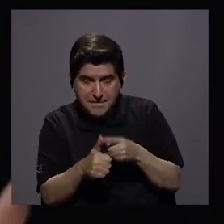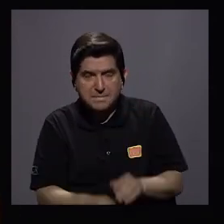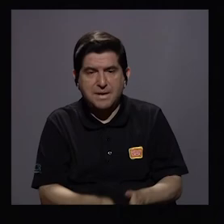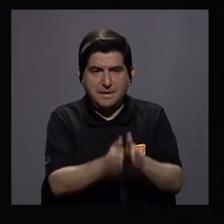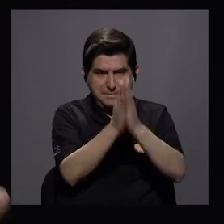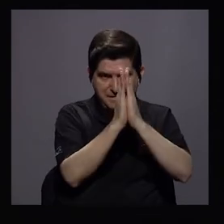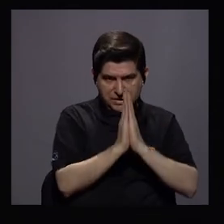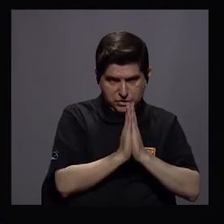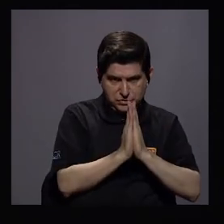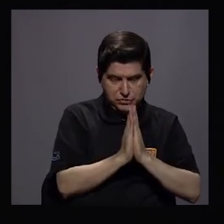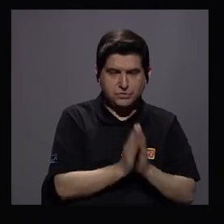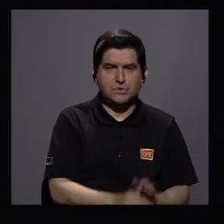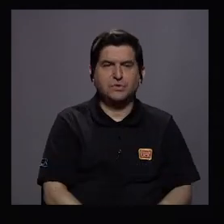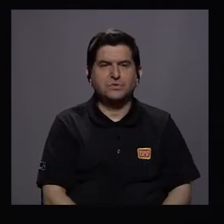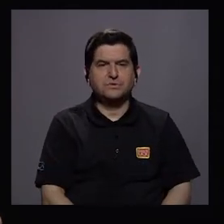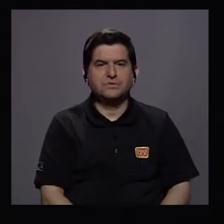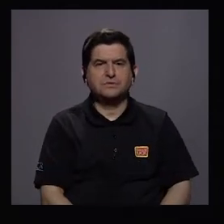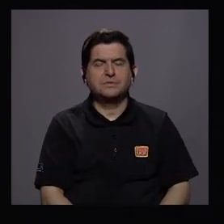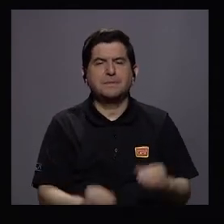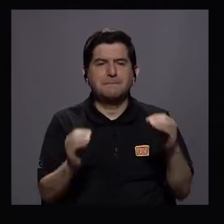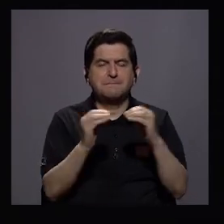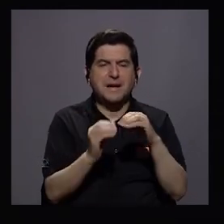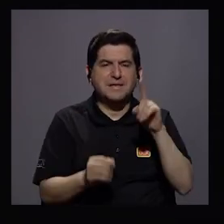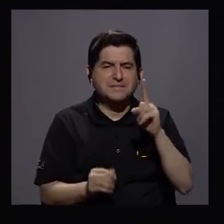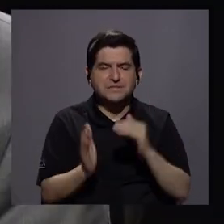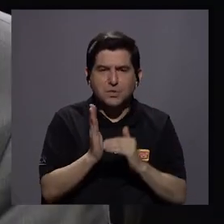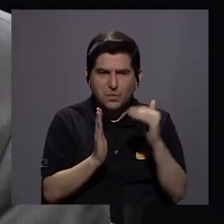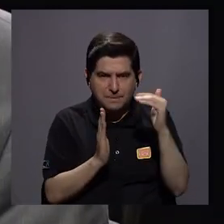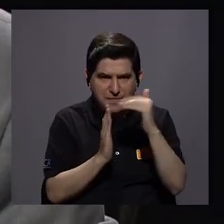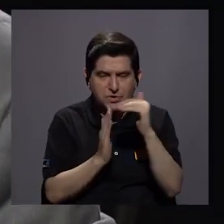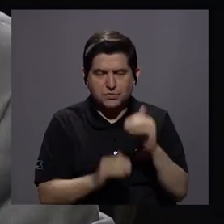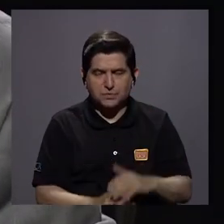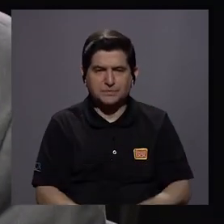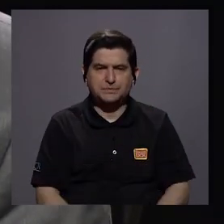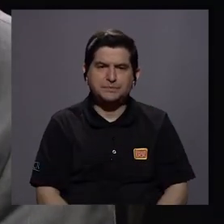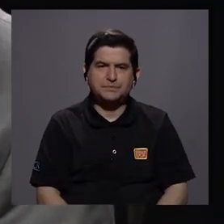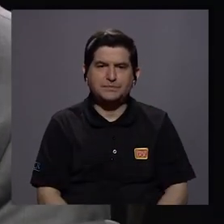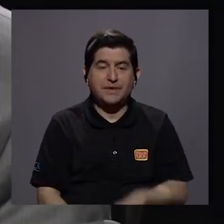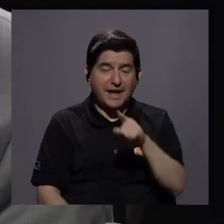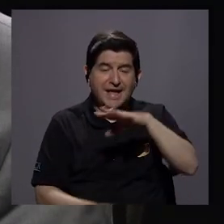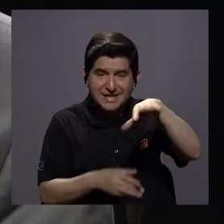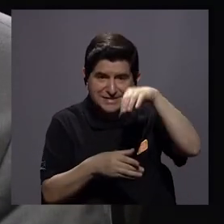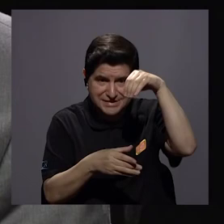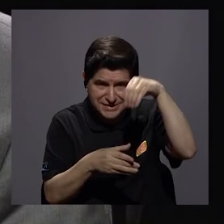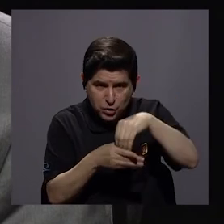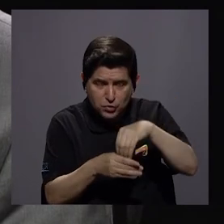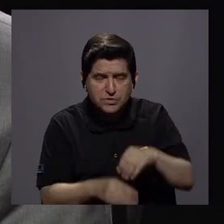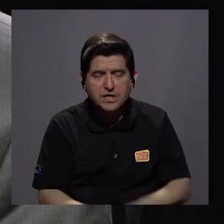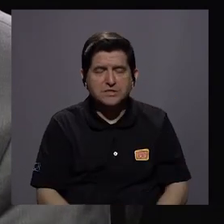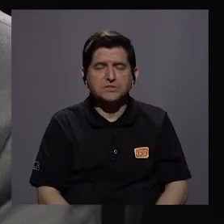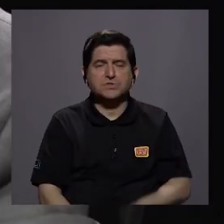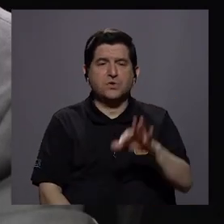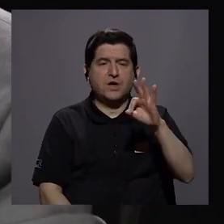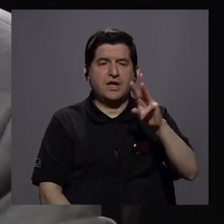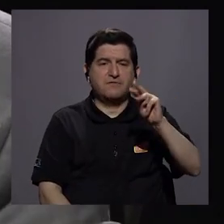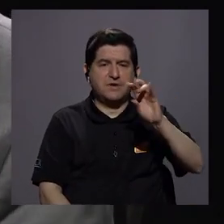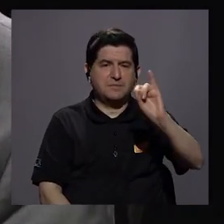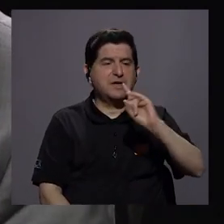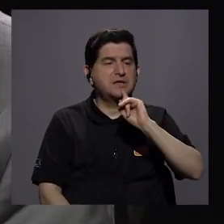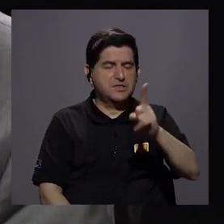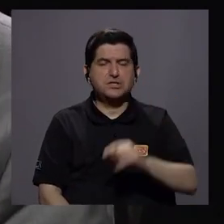En esta primer solicitud, por más de un millón. Y en ese, digamos, en ese contexto, entonces el fondo le dice, bueno, está bien,